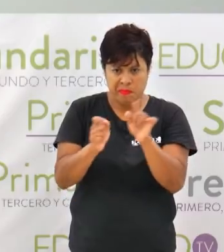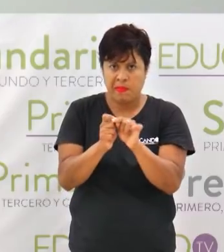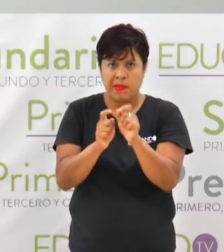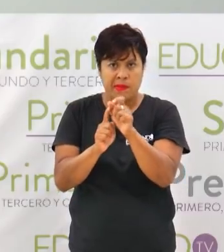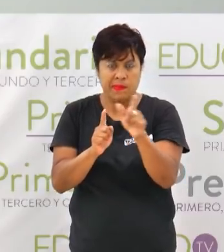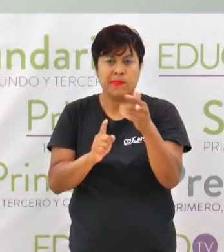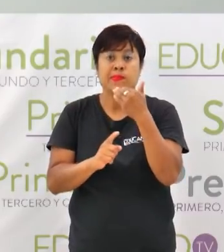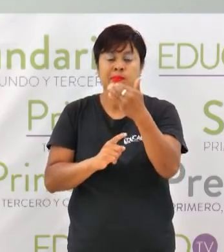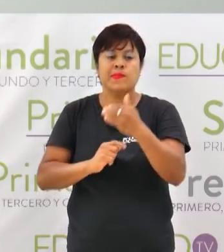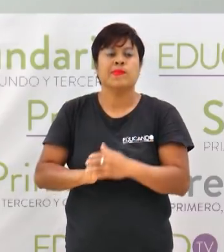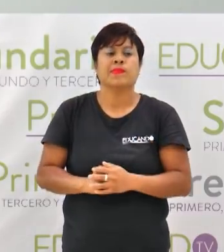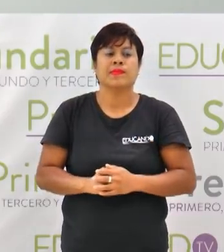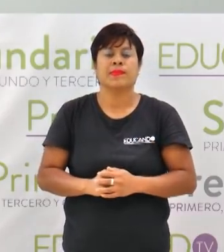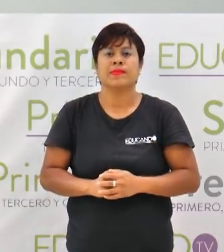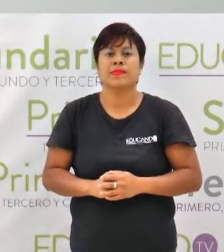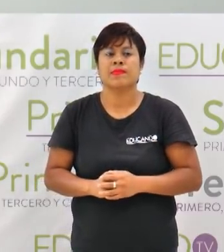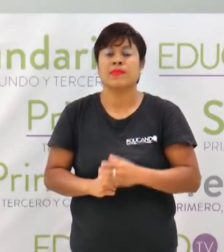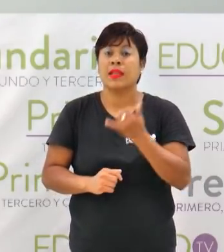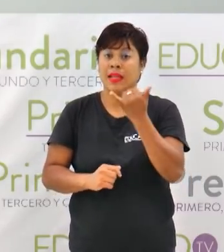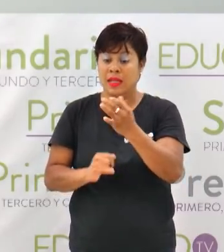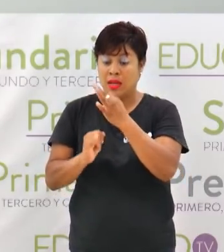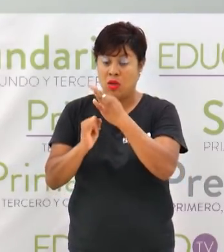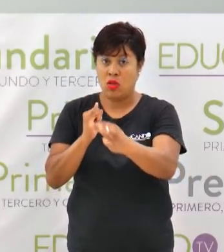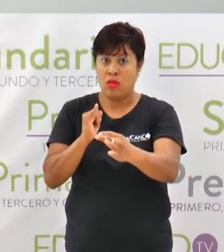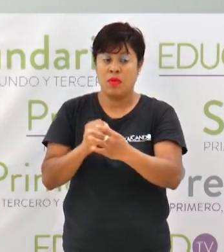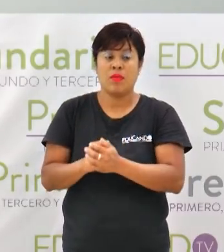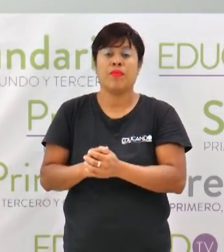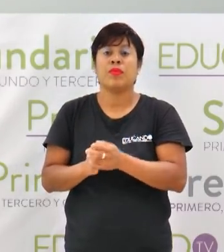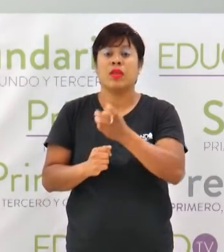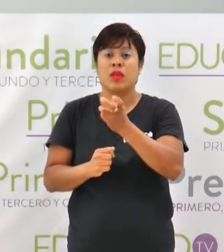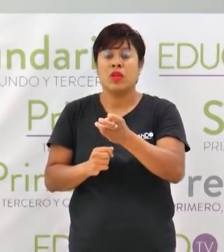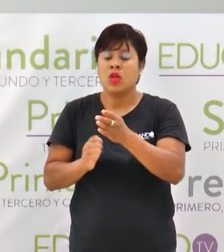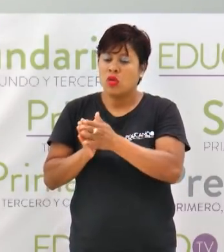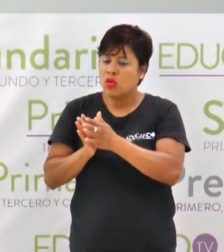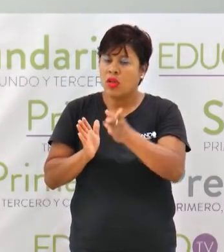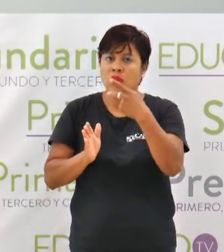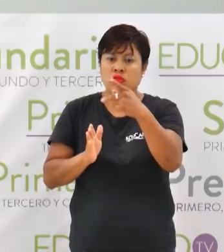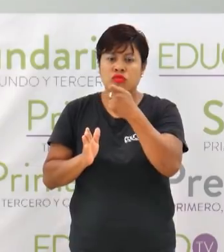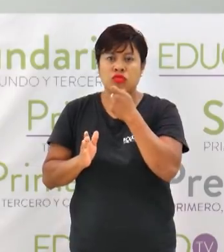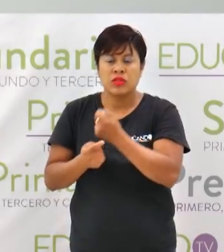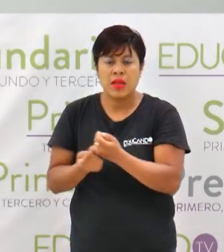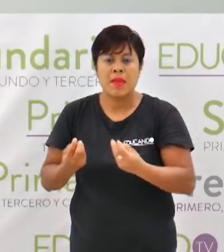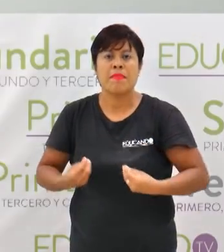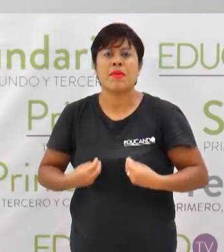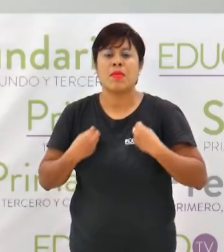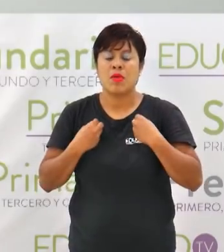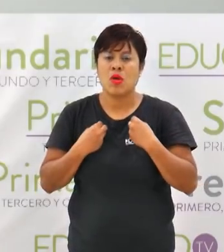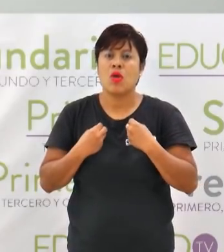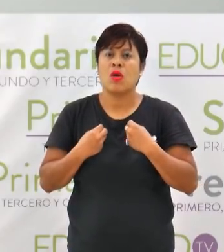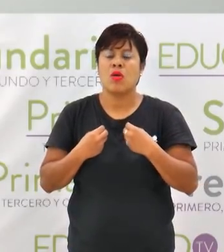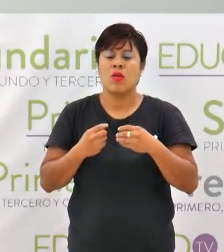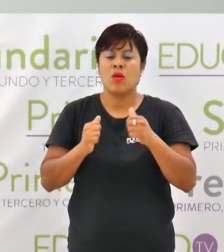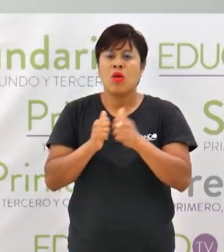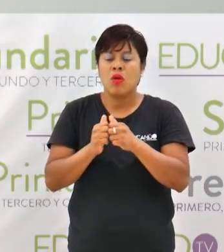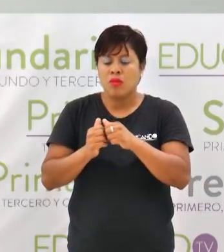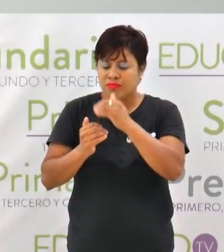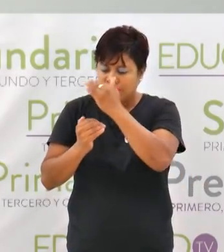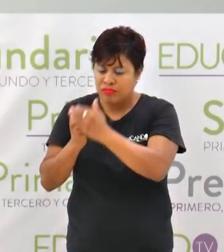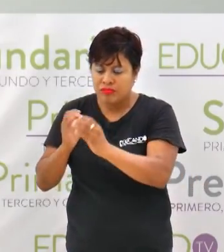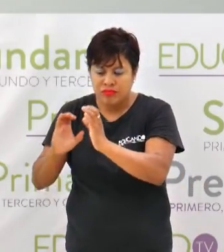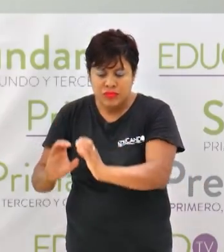sencillamente. ¿Bien? Y la última, durante su niñez vivió bajo el cobijo